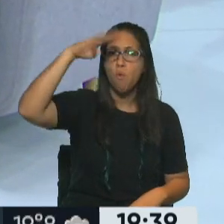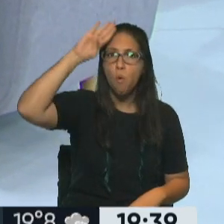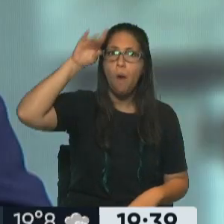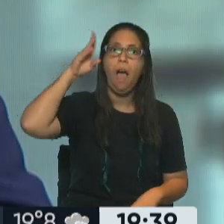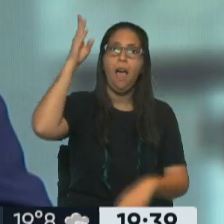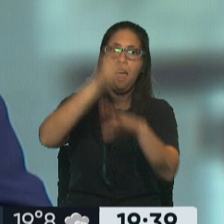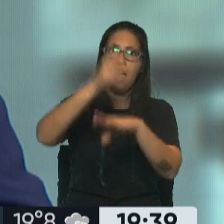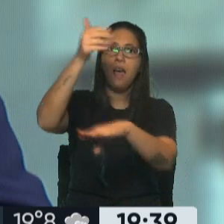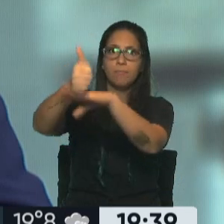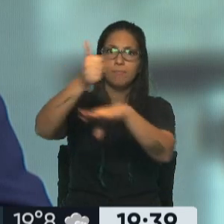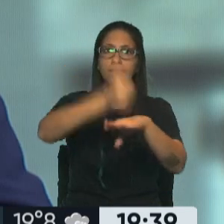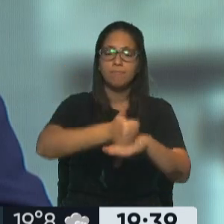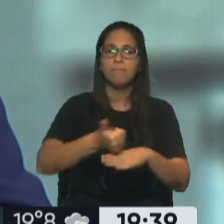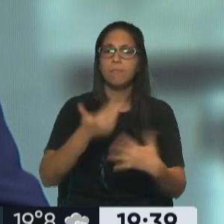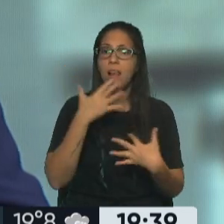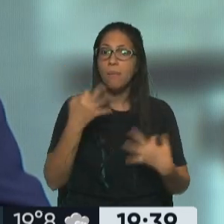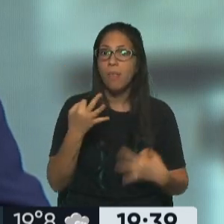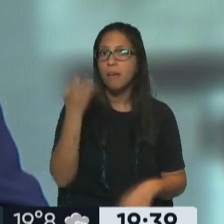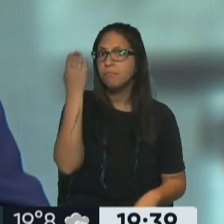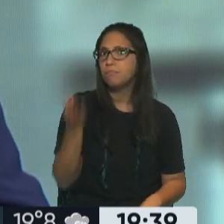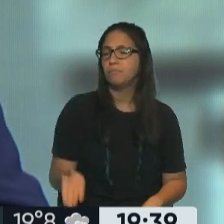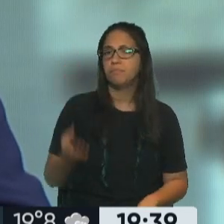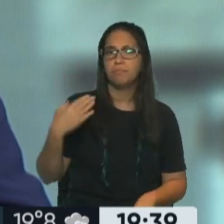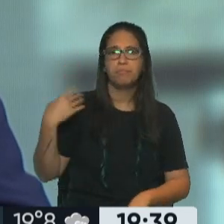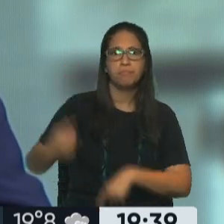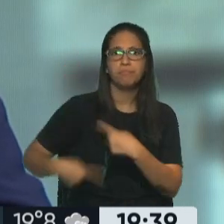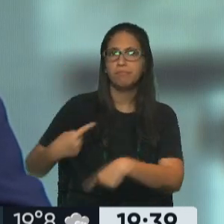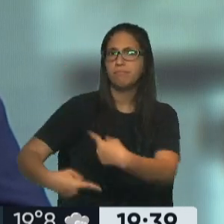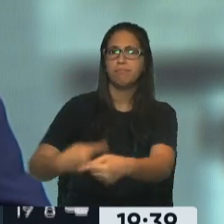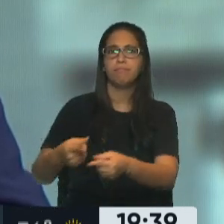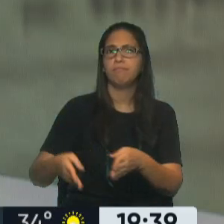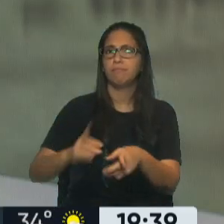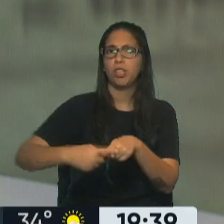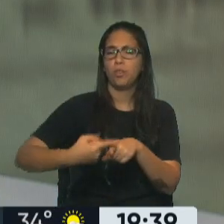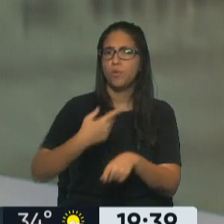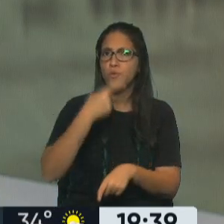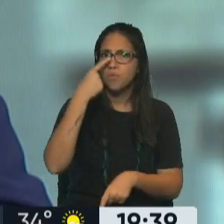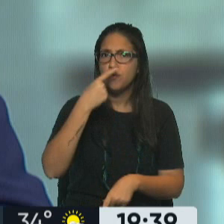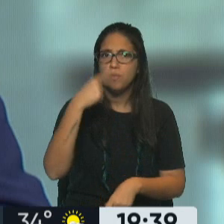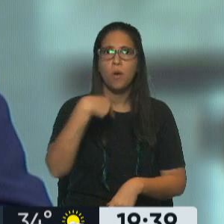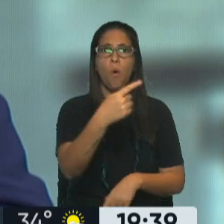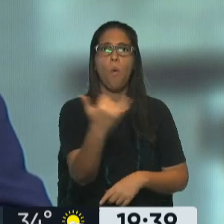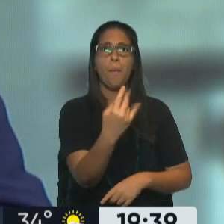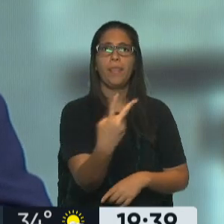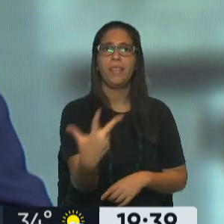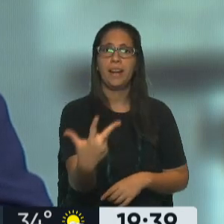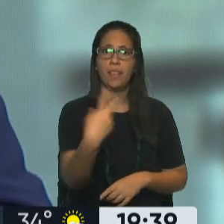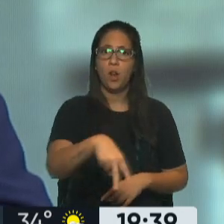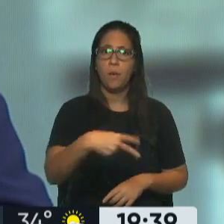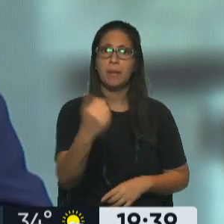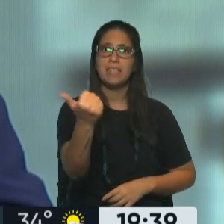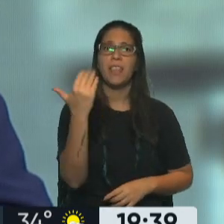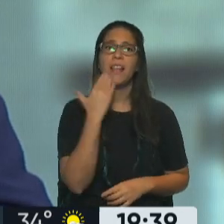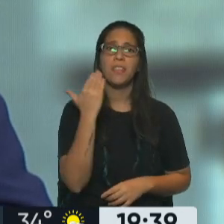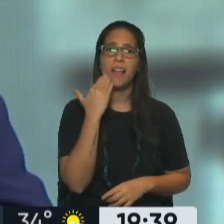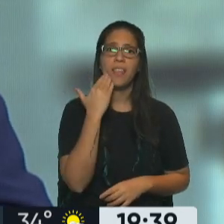este y un tipo la verdad que un recorrido político sumamente interesante esto el jueves 23 A las 6 de la